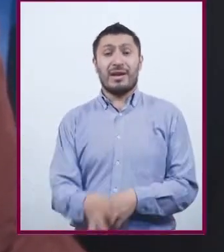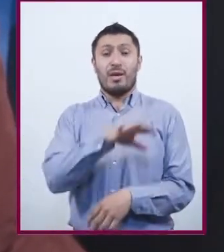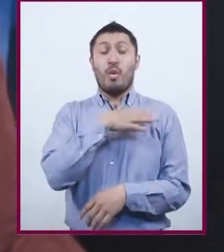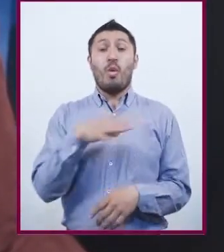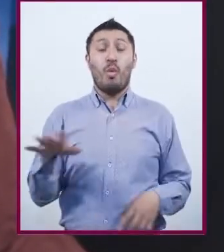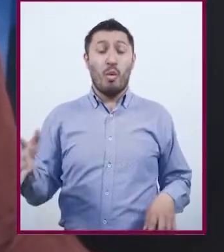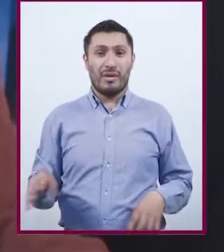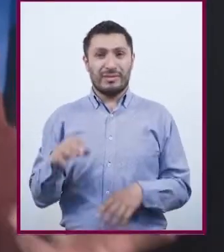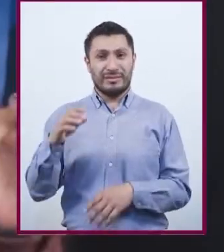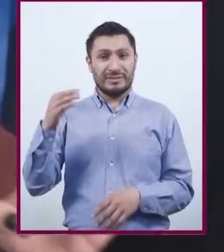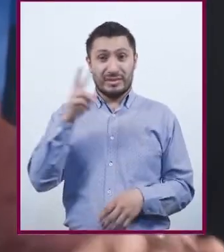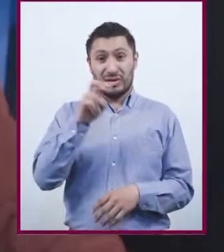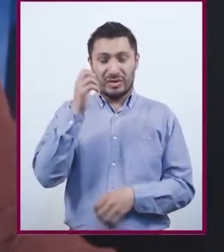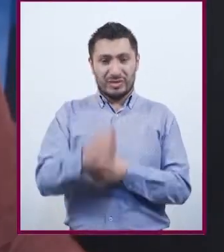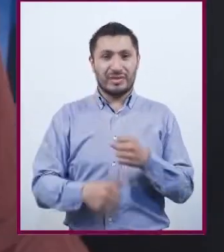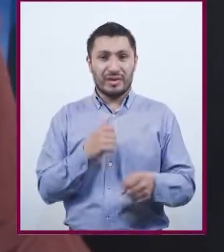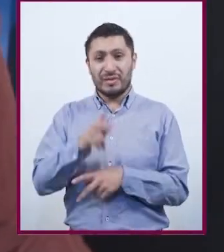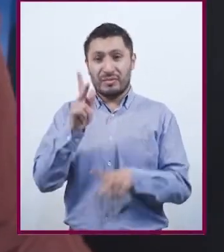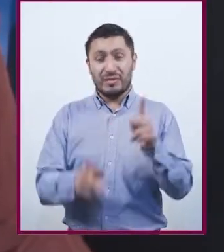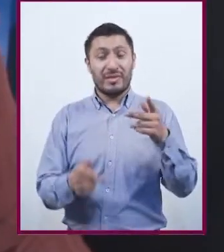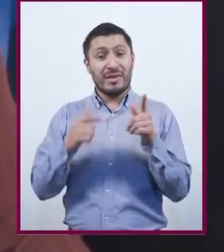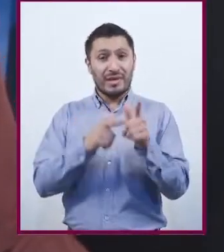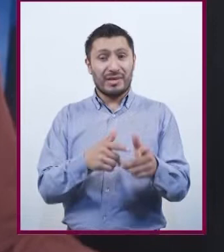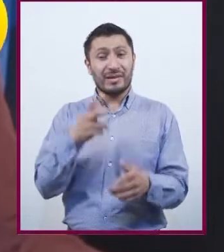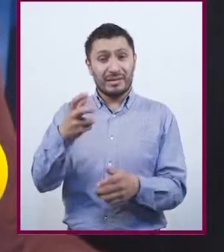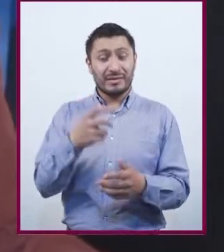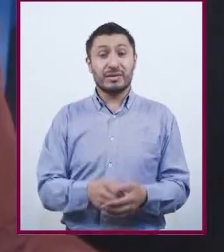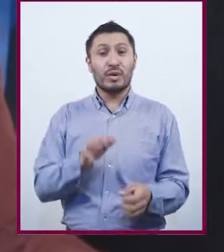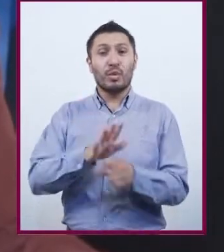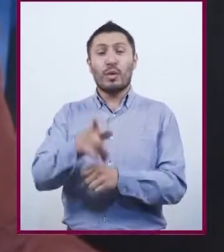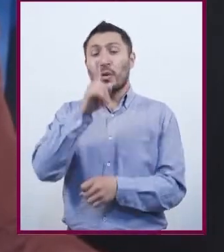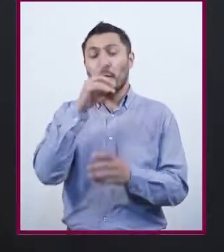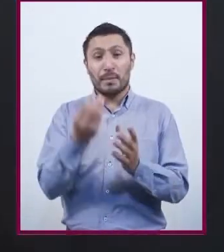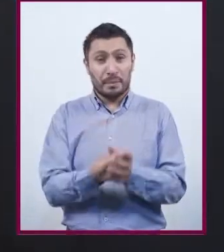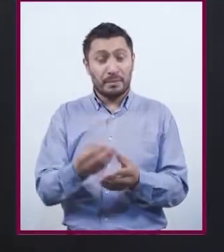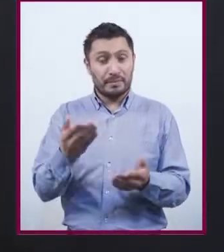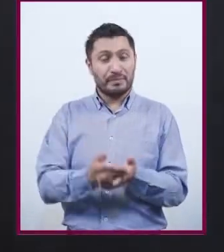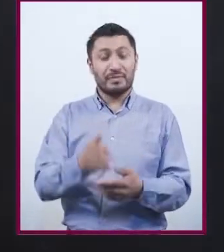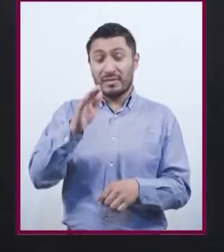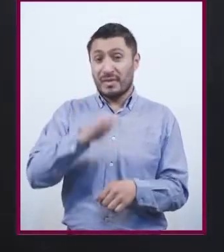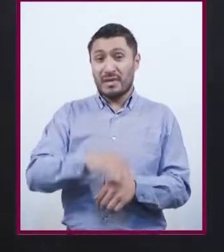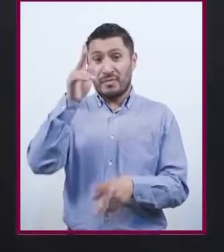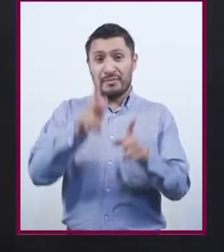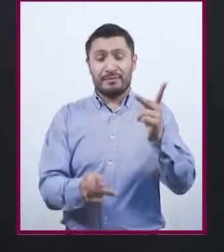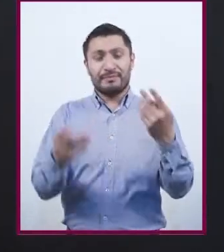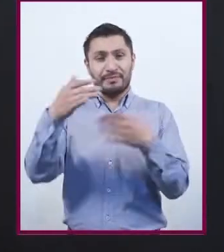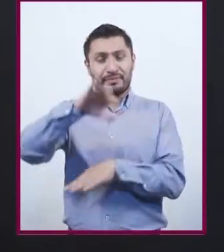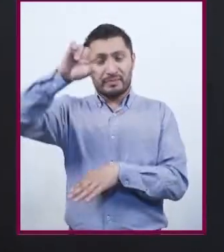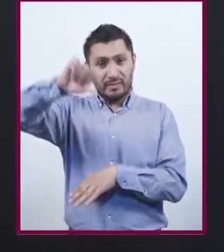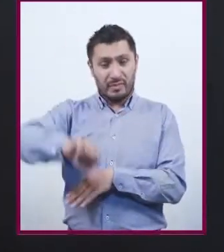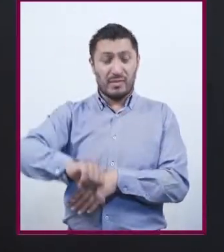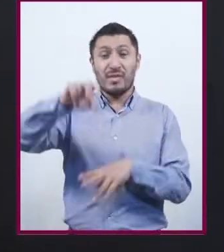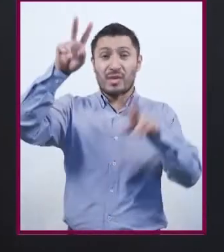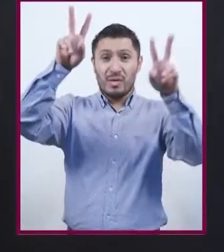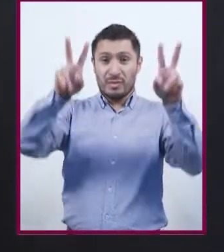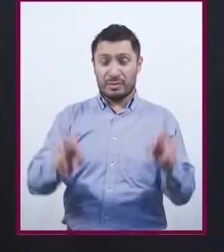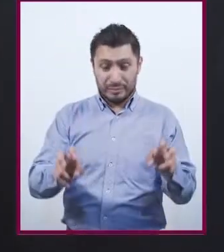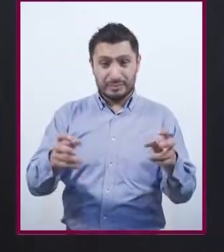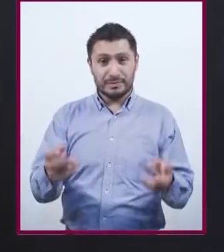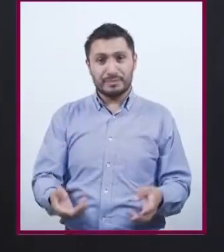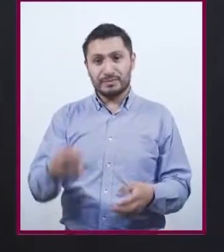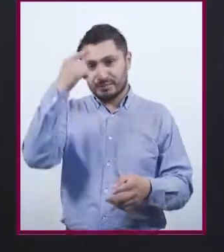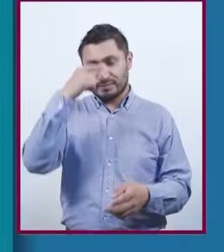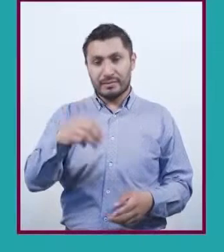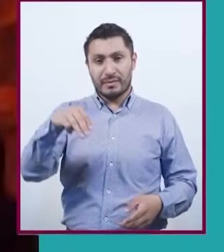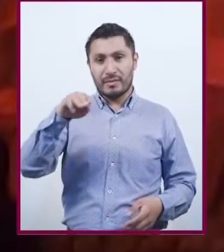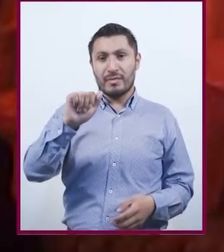tanto tiempo después se siga hablando de ella? ¿Cuál será su secreto? De esto y más queremos platicarte el día de hoy en este